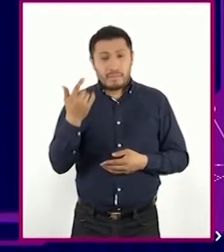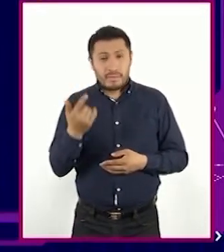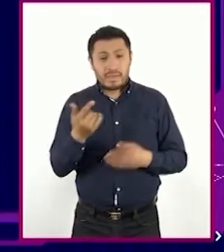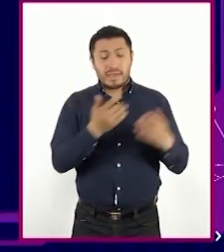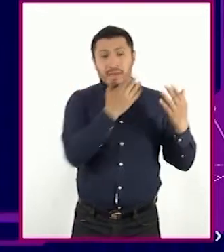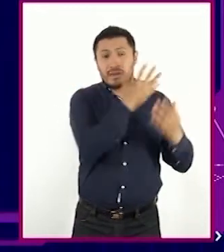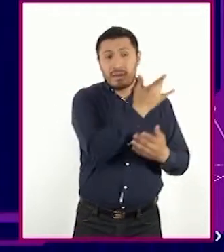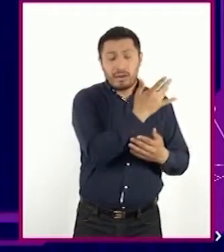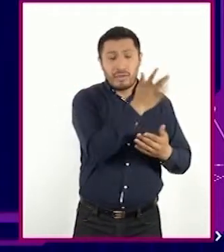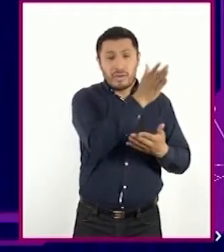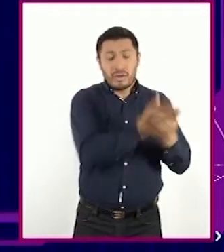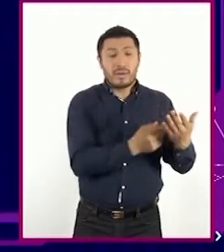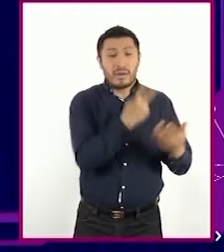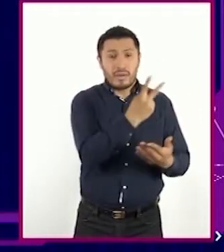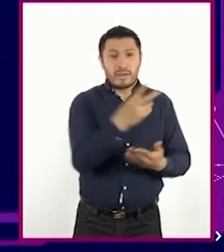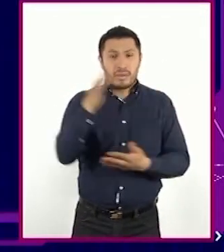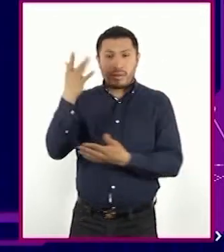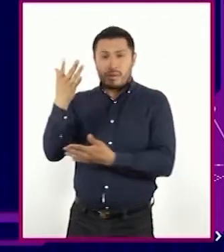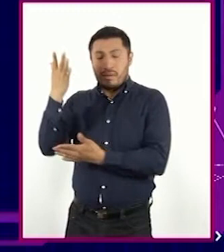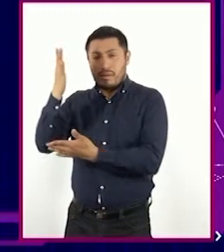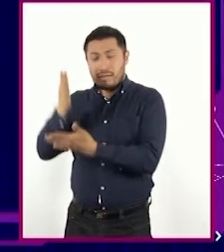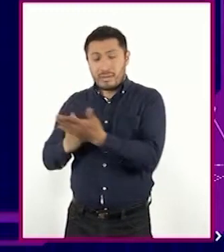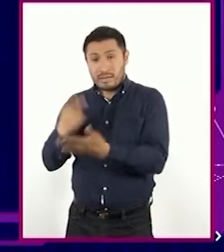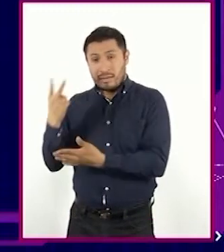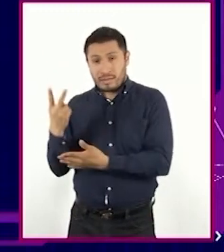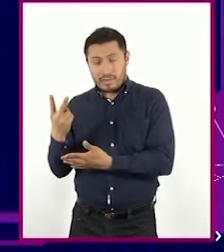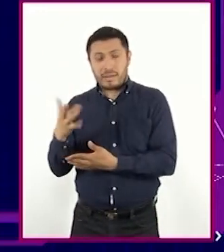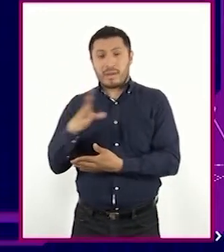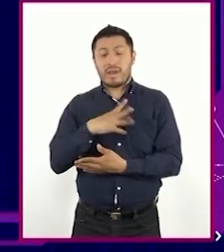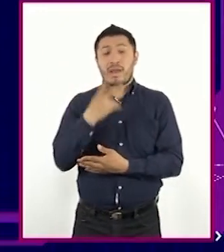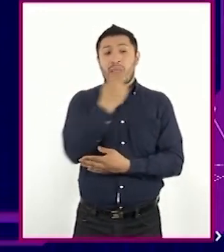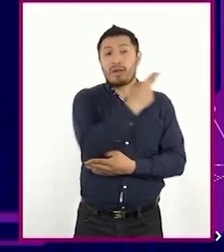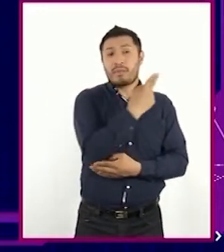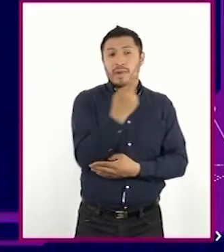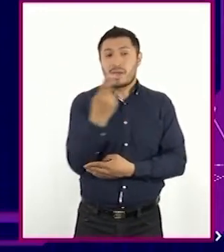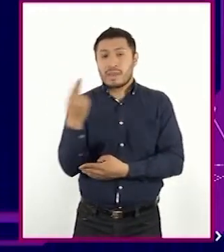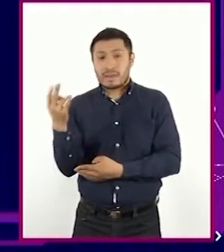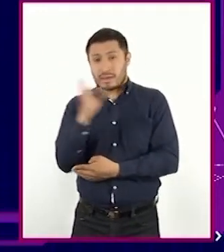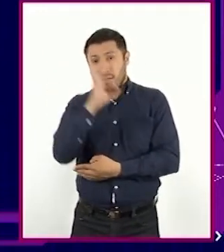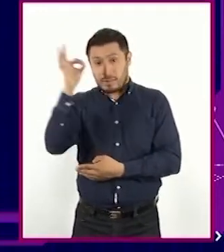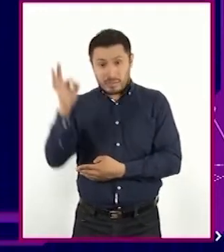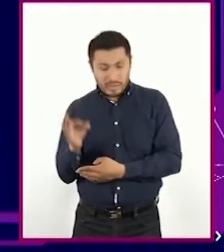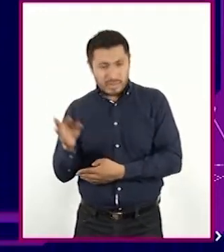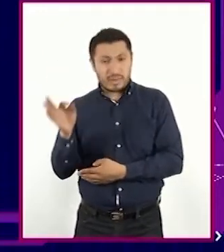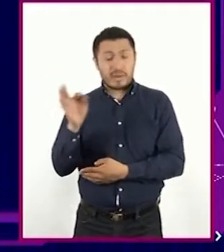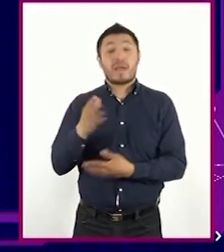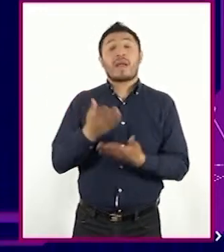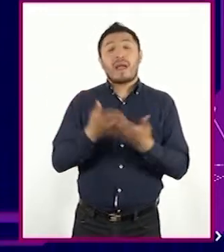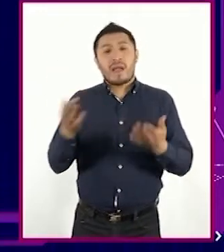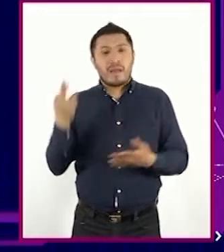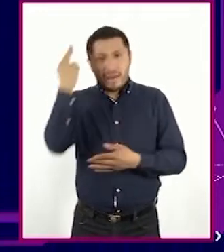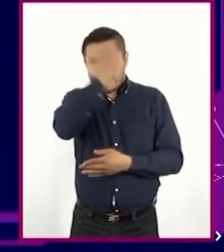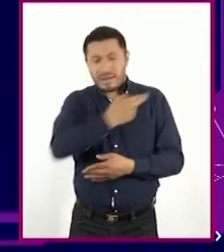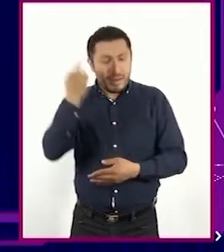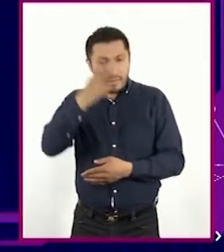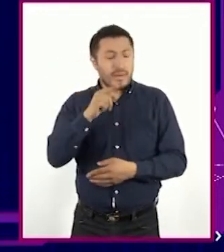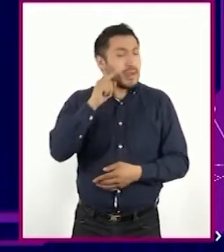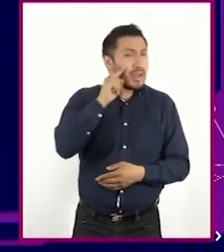2, se tiene el 25%. Y si se observa, el punto donde se alcanzan el